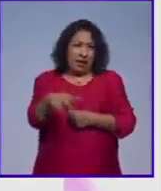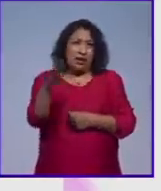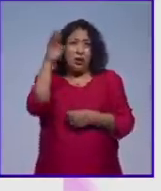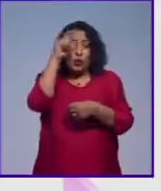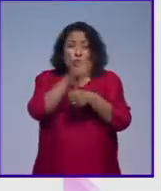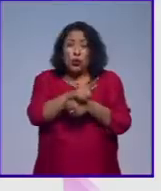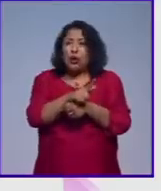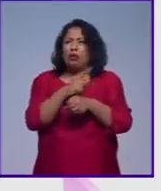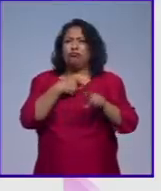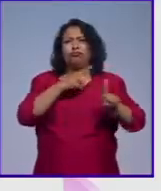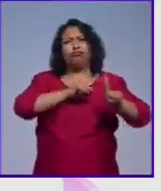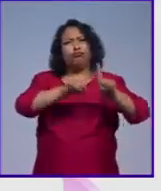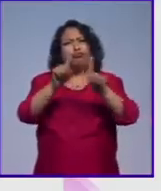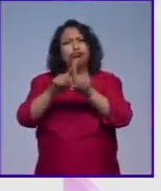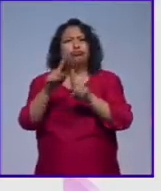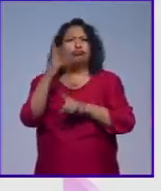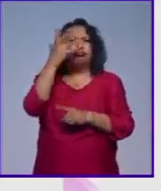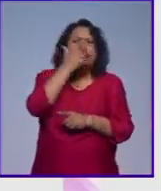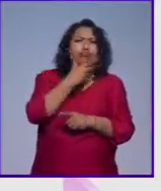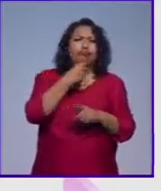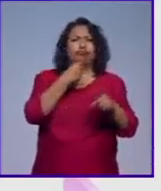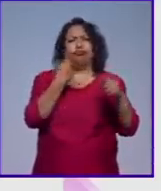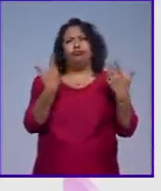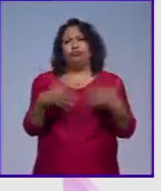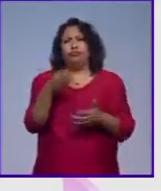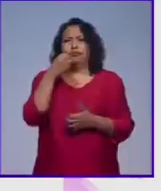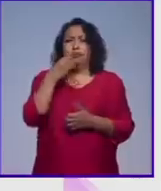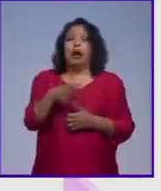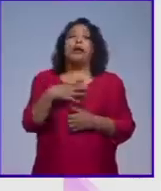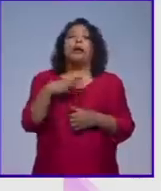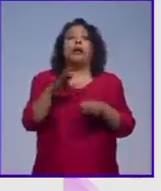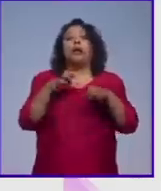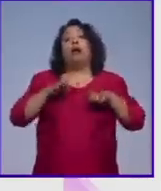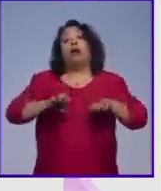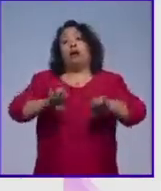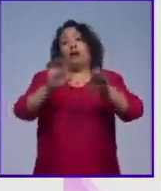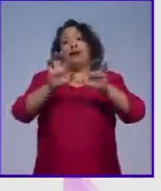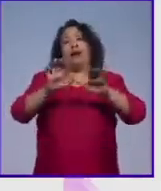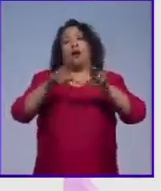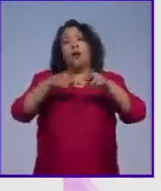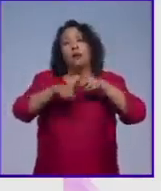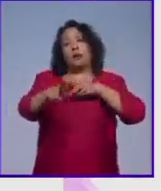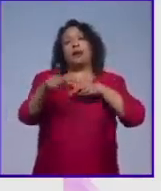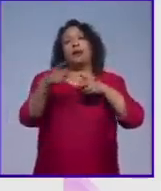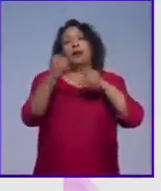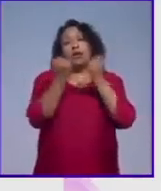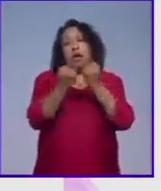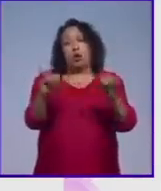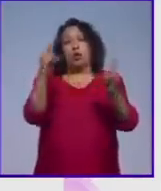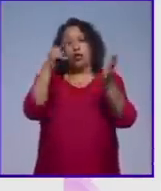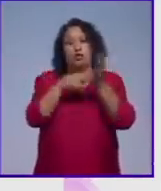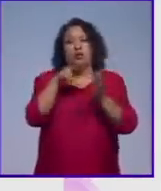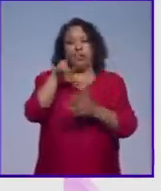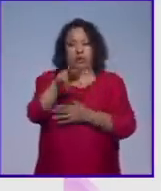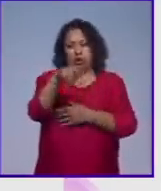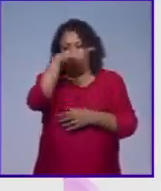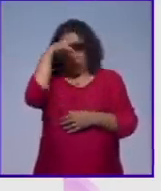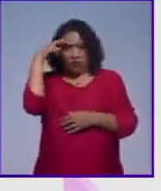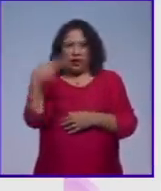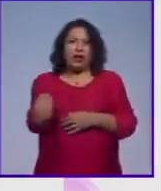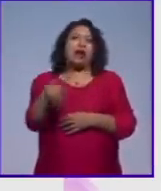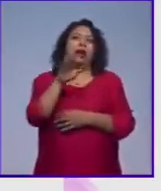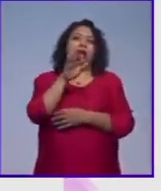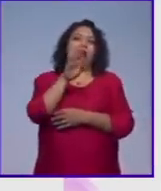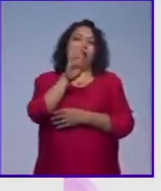cultura diversa, rica. La gala inaugural de la temporada de verano 2018 del Ballet Folclórico de